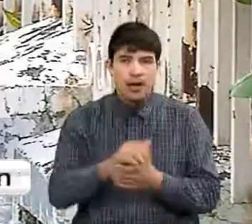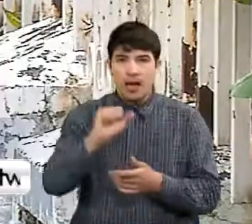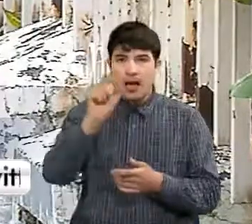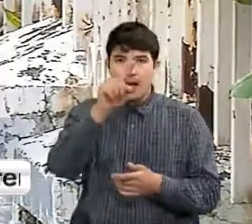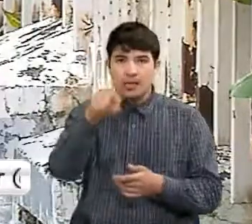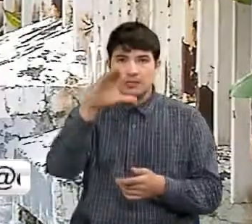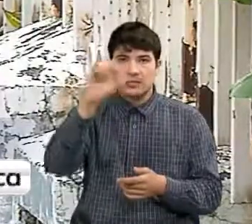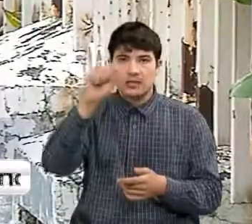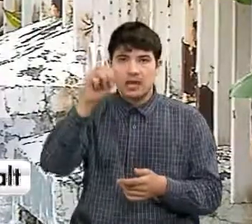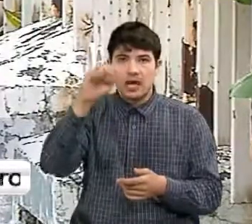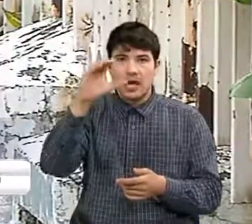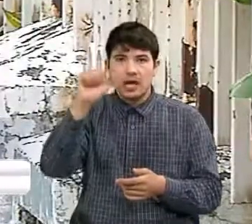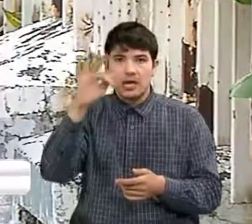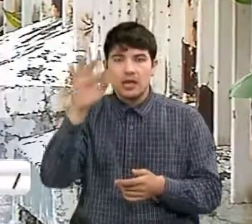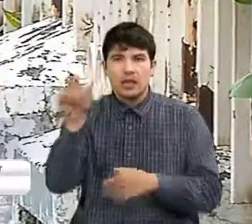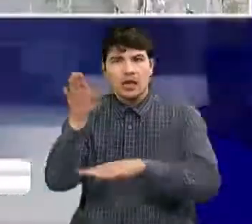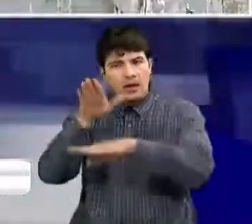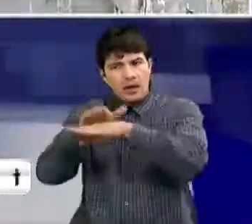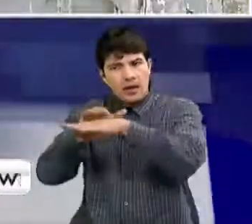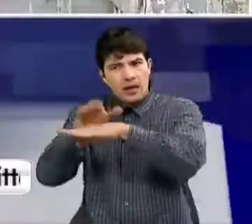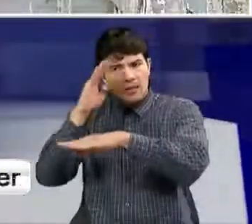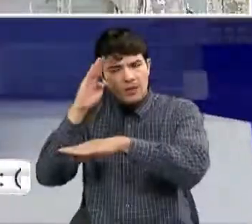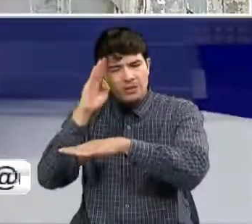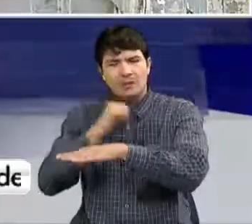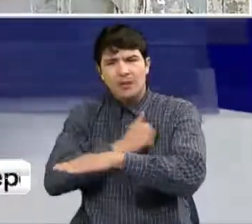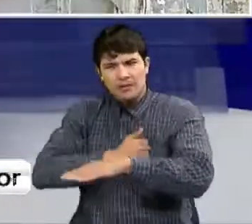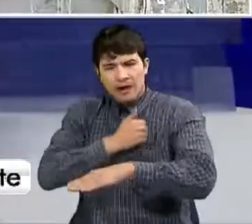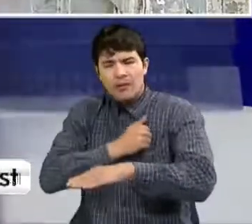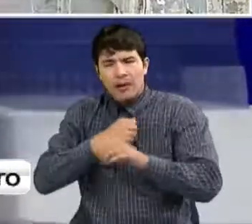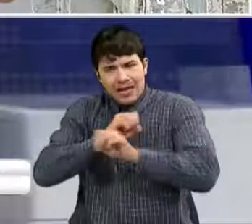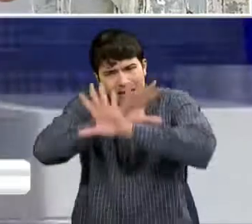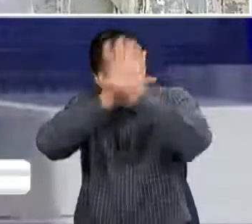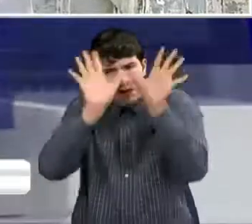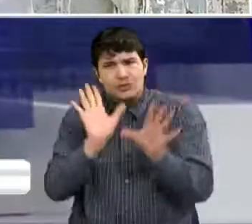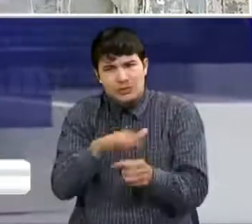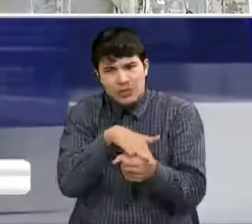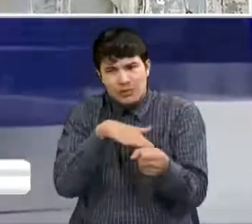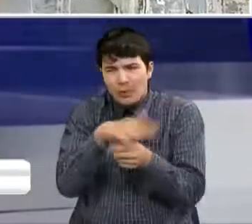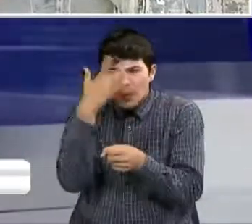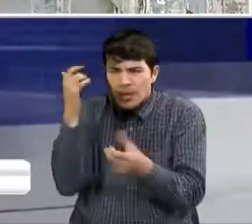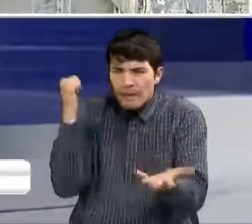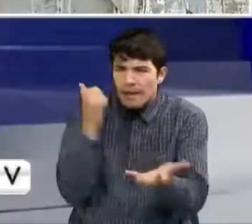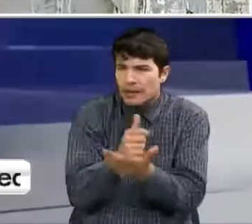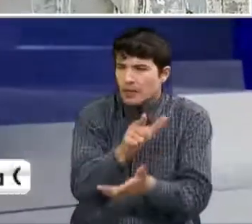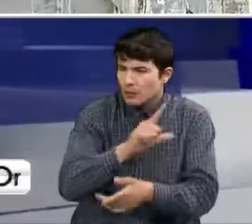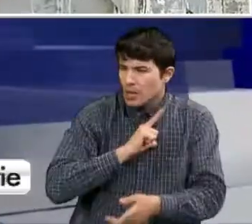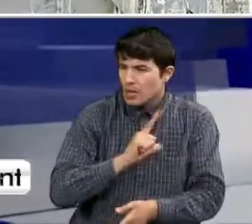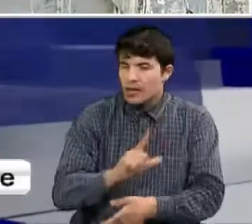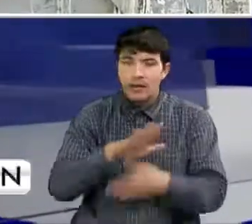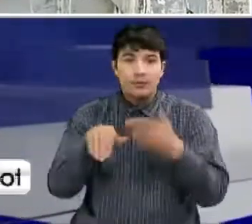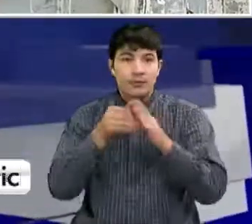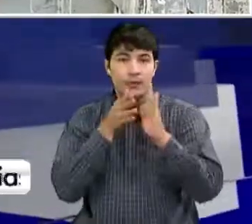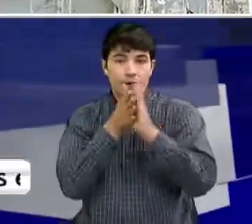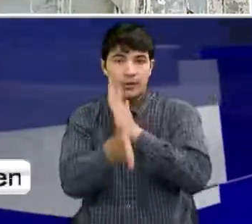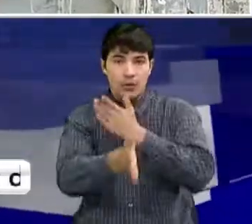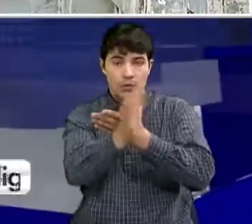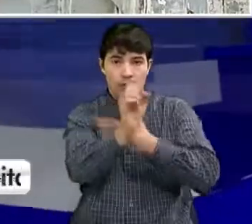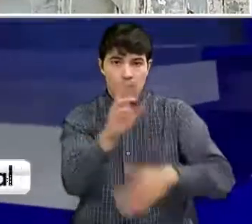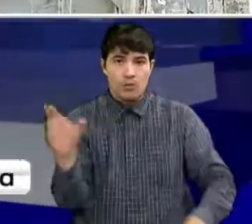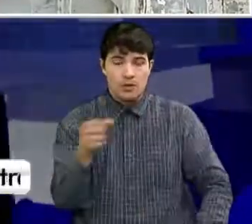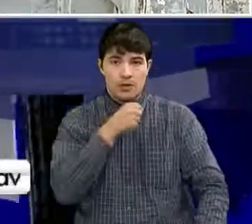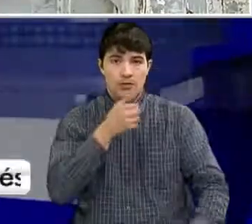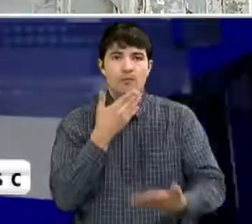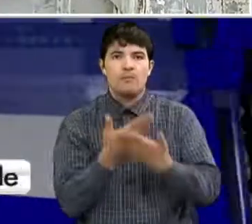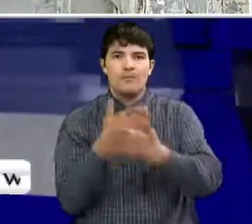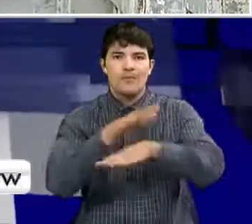exhorto a las autoridades a que esclarezcan lo más pronto posible estos hechos compañeros hasta aquí toda la información con la cámara de jong higuera informó geither